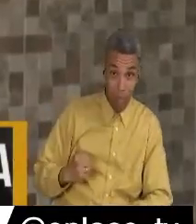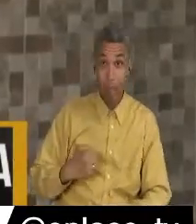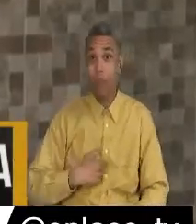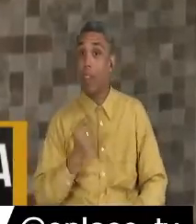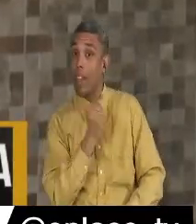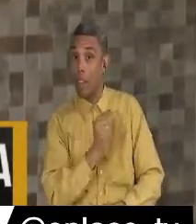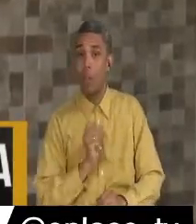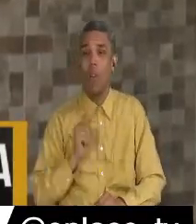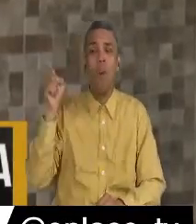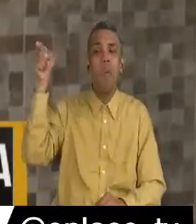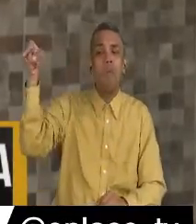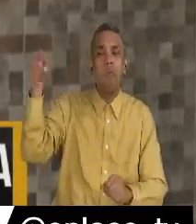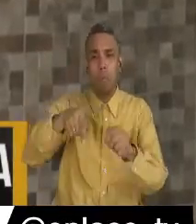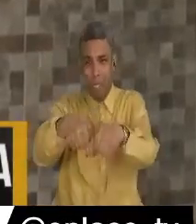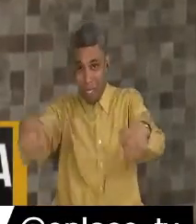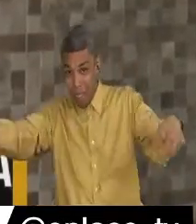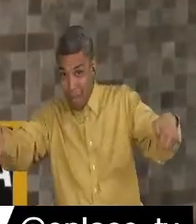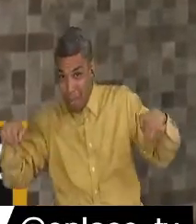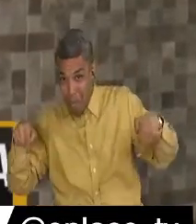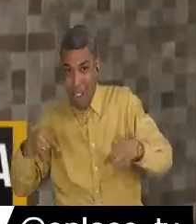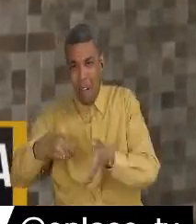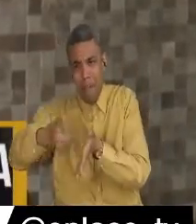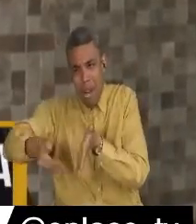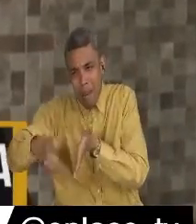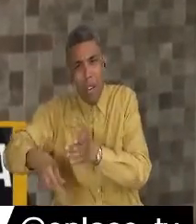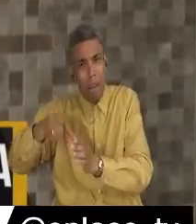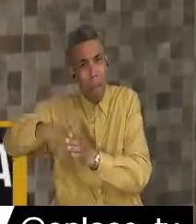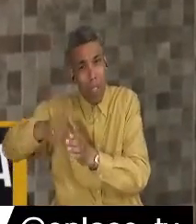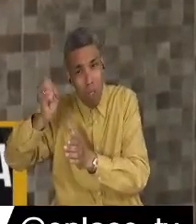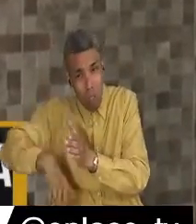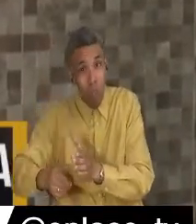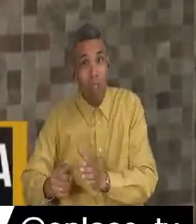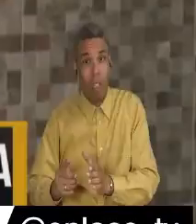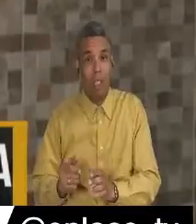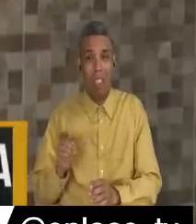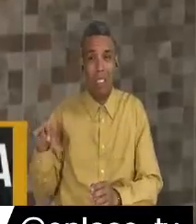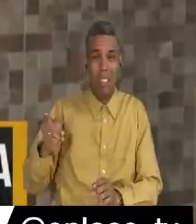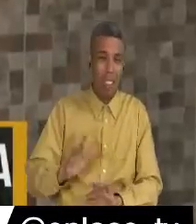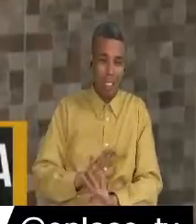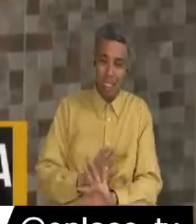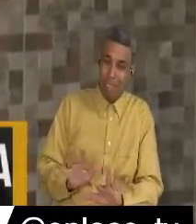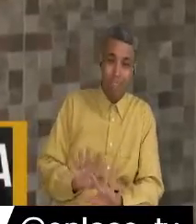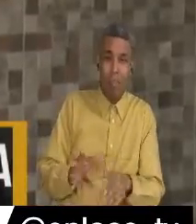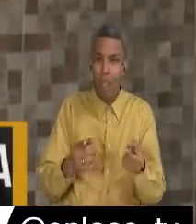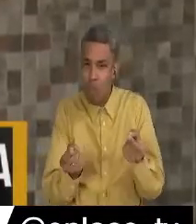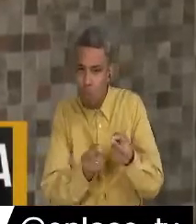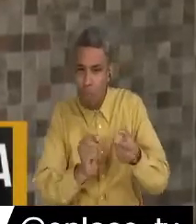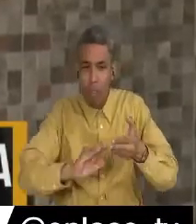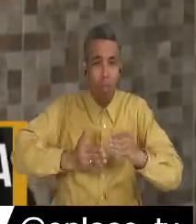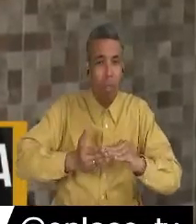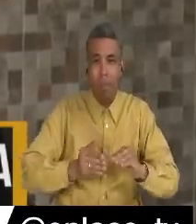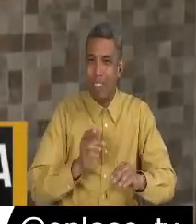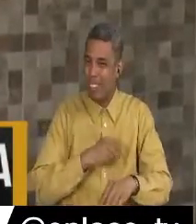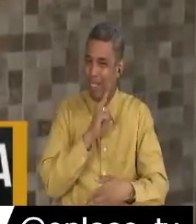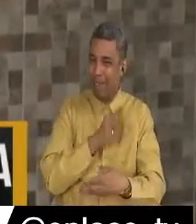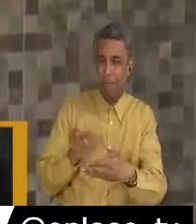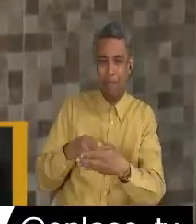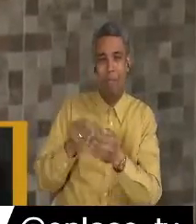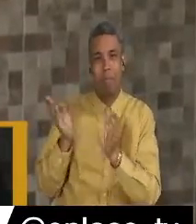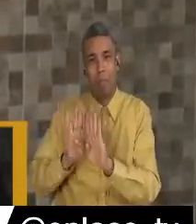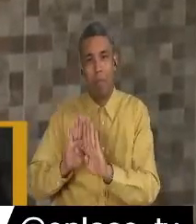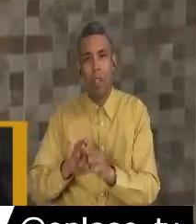definido, costos tarifarios respecto a las alternativas que existen de rellenos regionales como Aguachica y La Dorada y